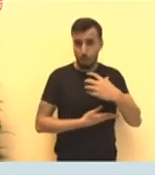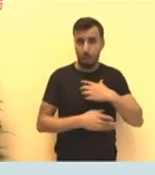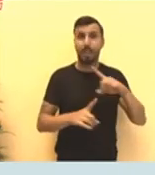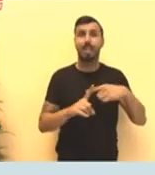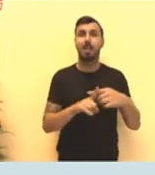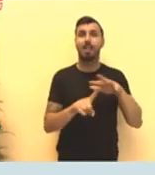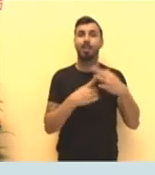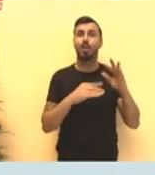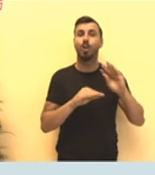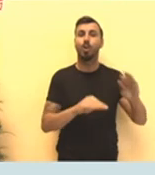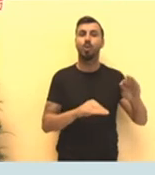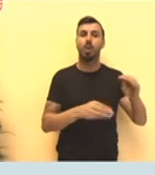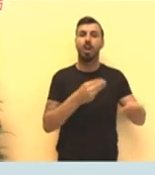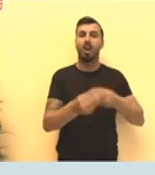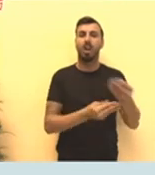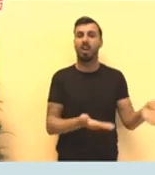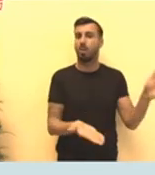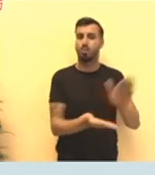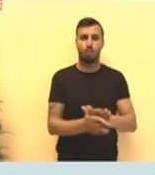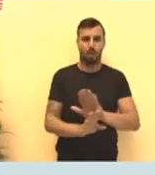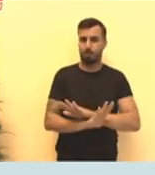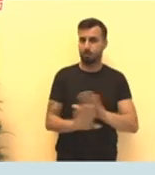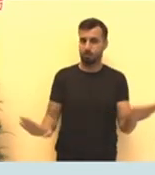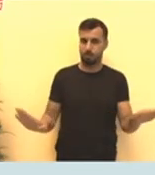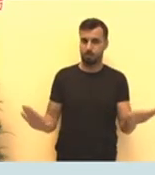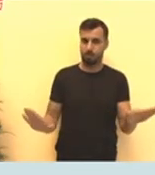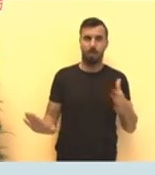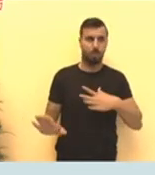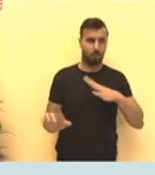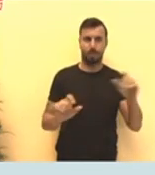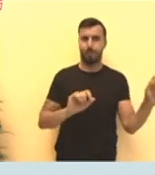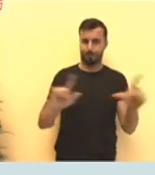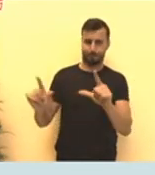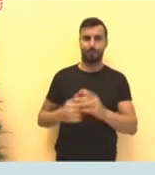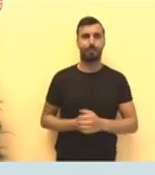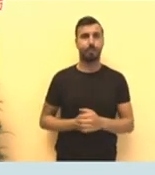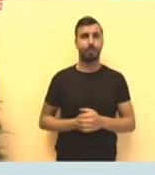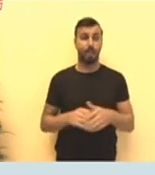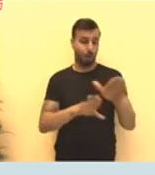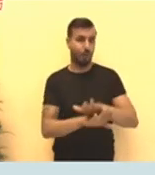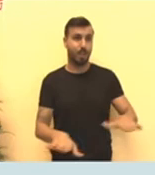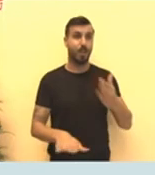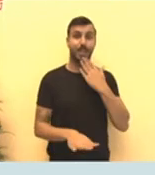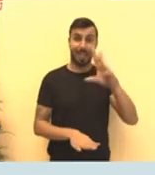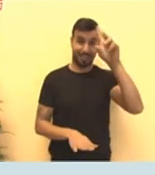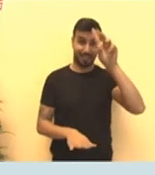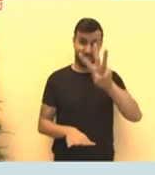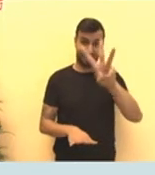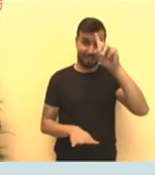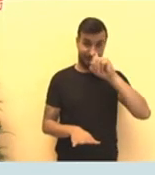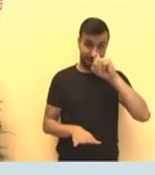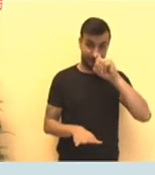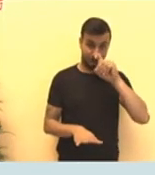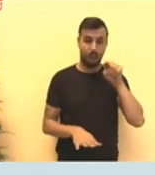situación de dependencia mueren. Espera, no pases, porfa. Los niños solo a partir de los 3 años son